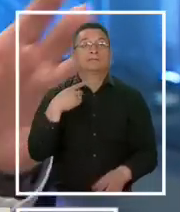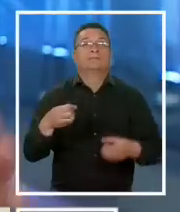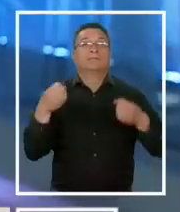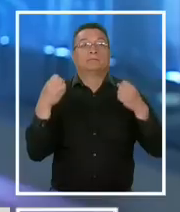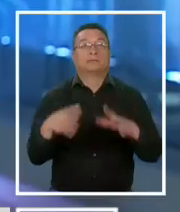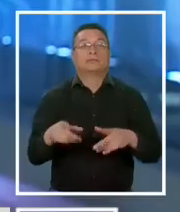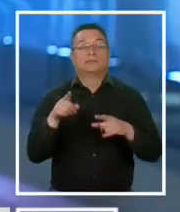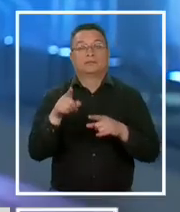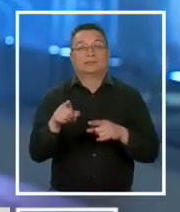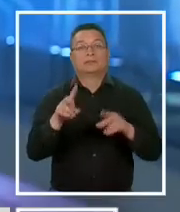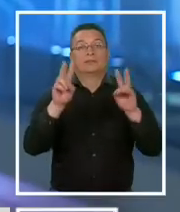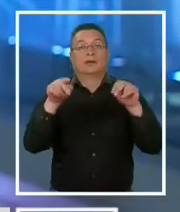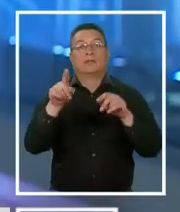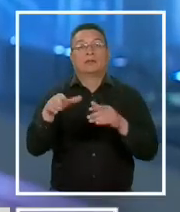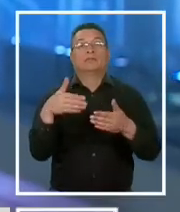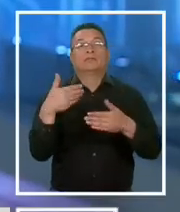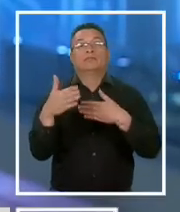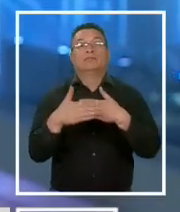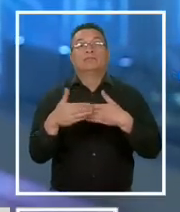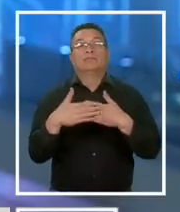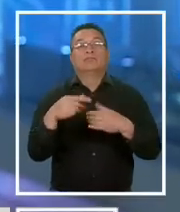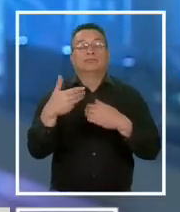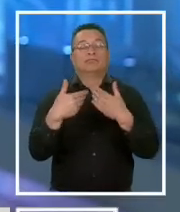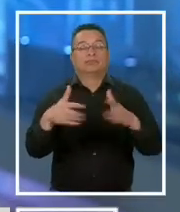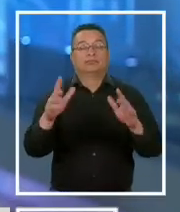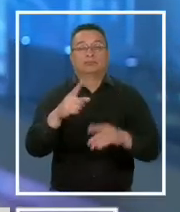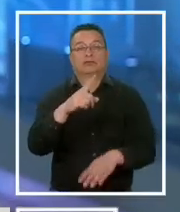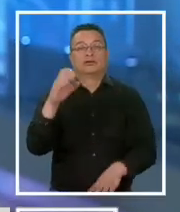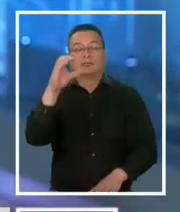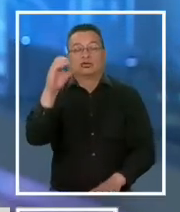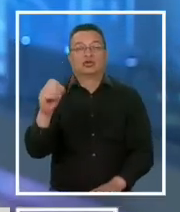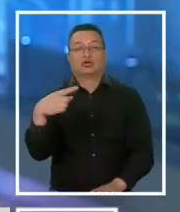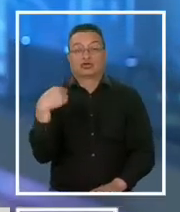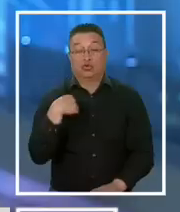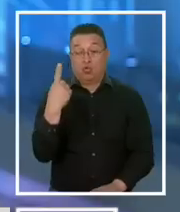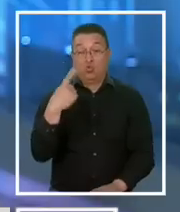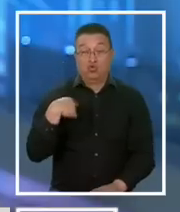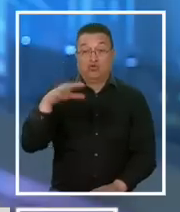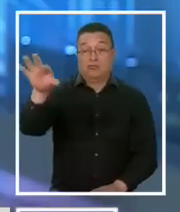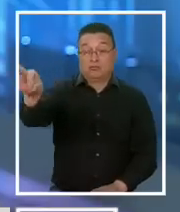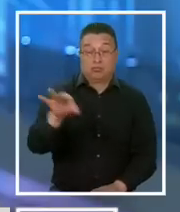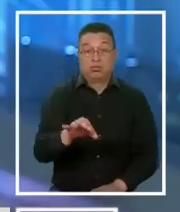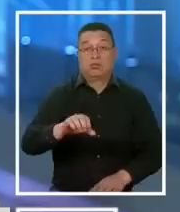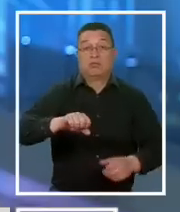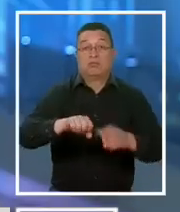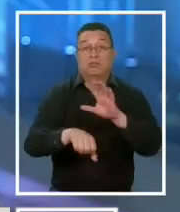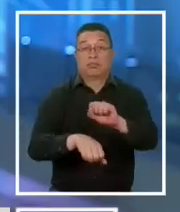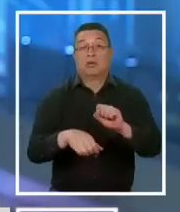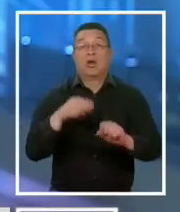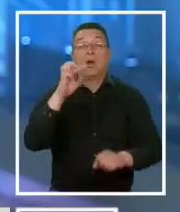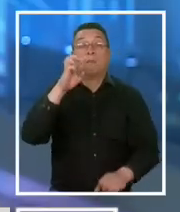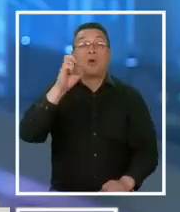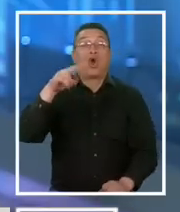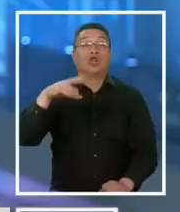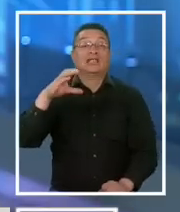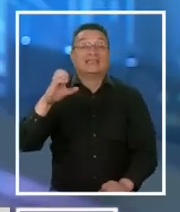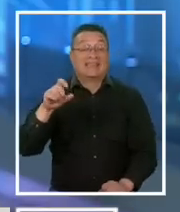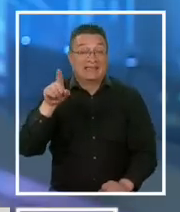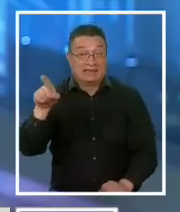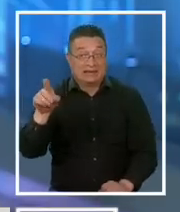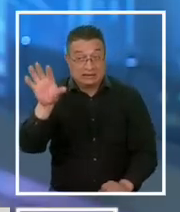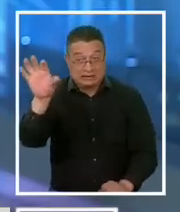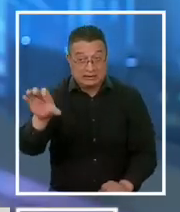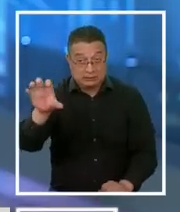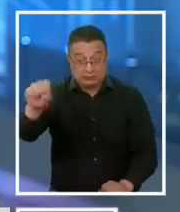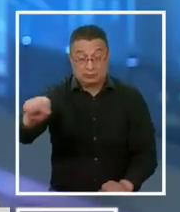y secación definitiva terminó con la absolución total de una de las personas que yo tenía formalizadas y mire y si no se formalizó al Señor Ponce Perú en ese caso